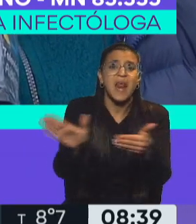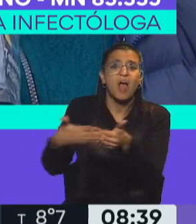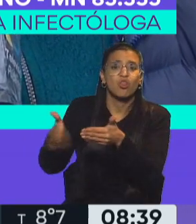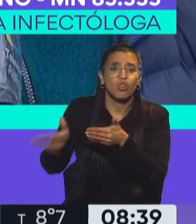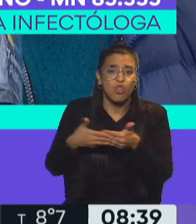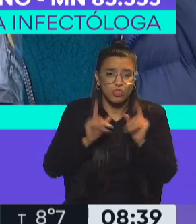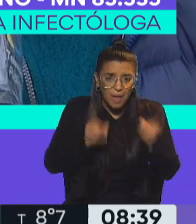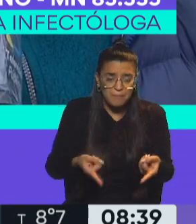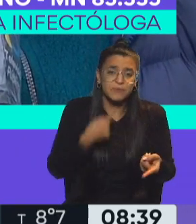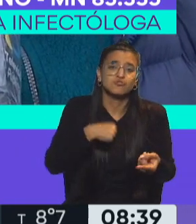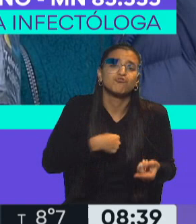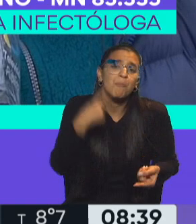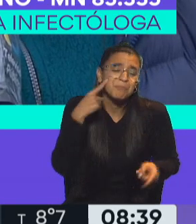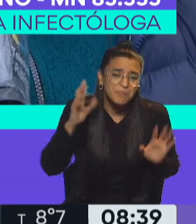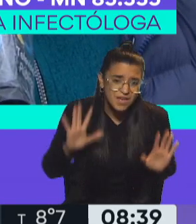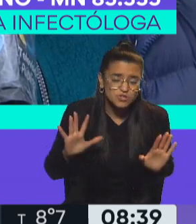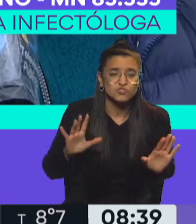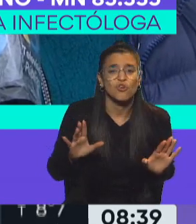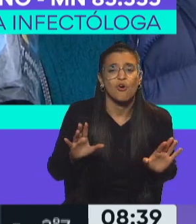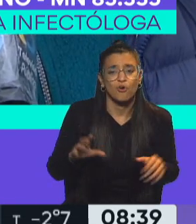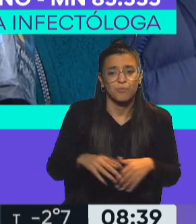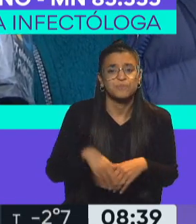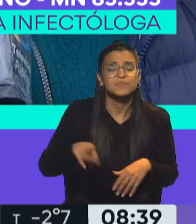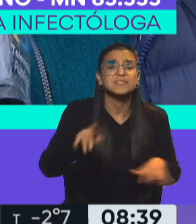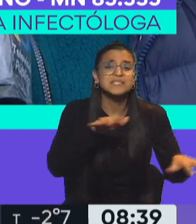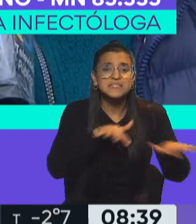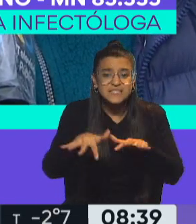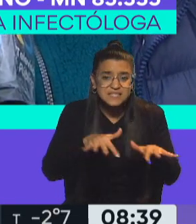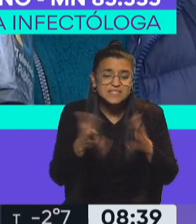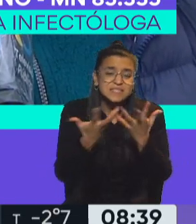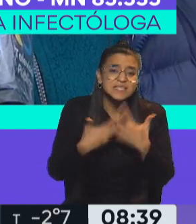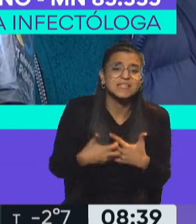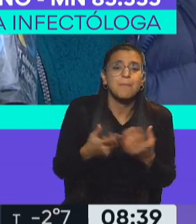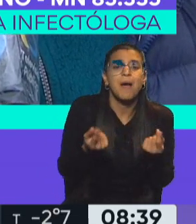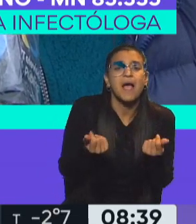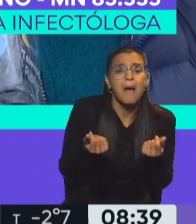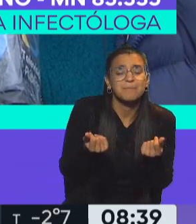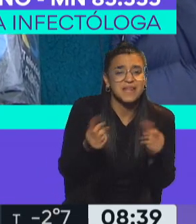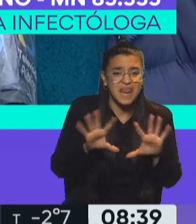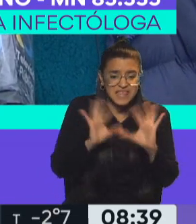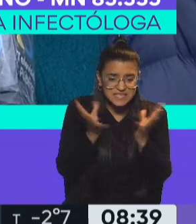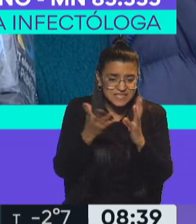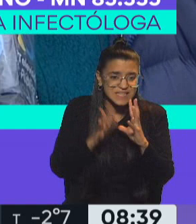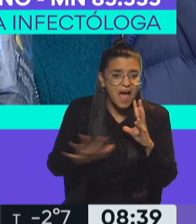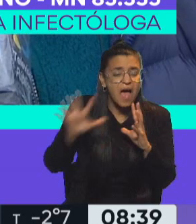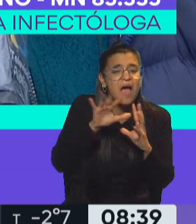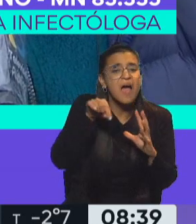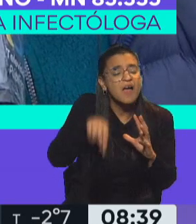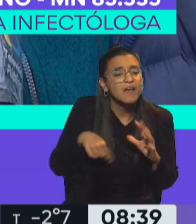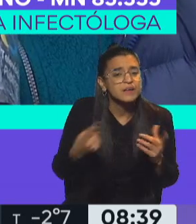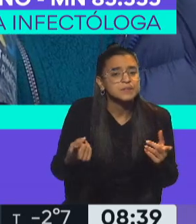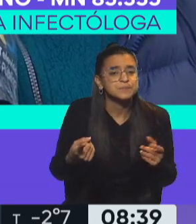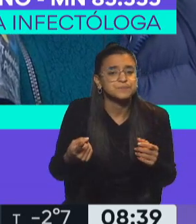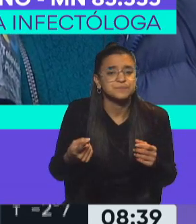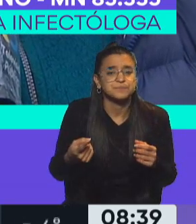ahí está. Y yo creo que en definitiva el sistema capitalista occidental, digamos, que